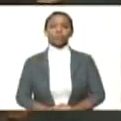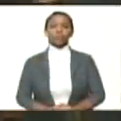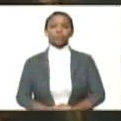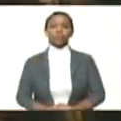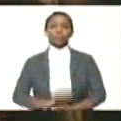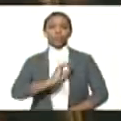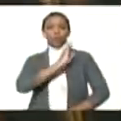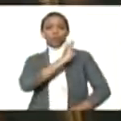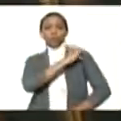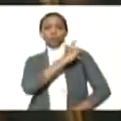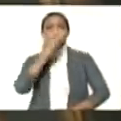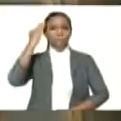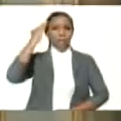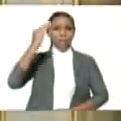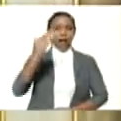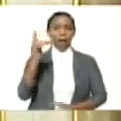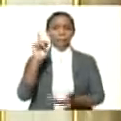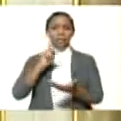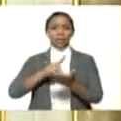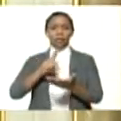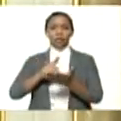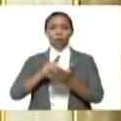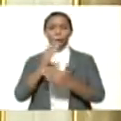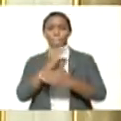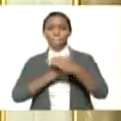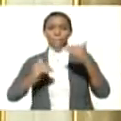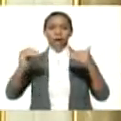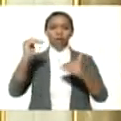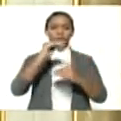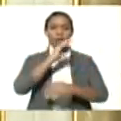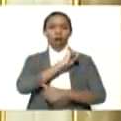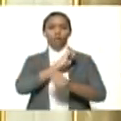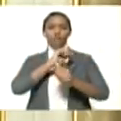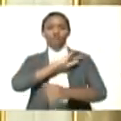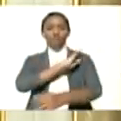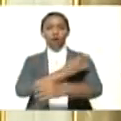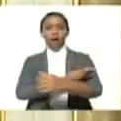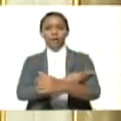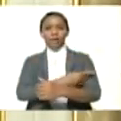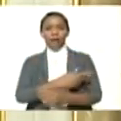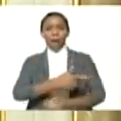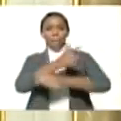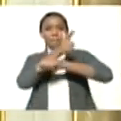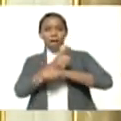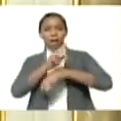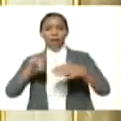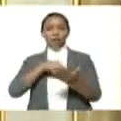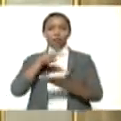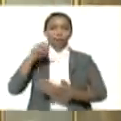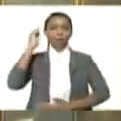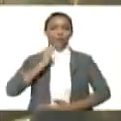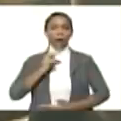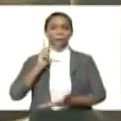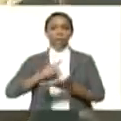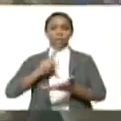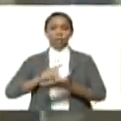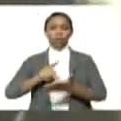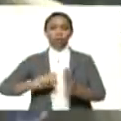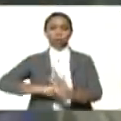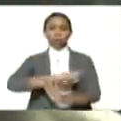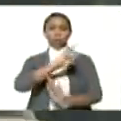generales y almirantes, miembros del Estado Mayor Superior de la Fuerza Armada Nacional Bolivariana, presentes en pleno,